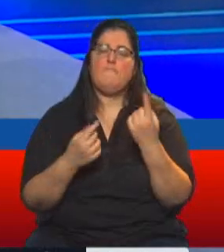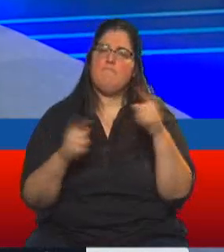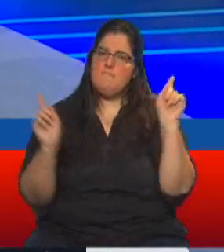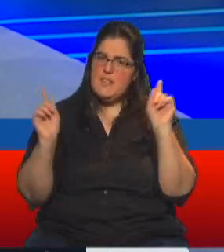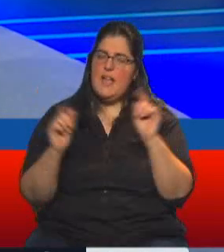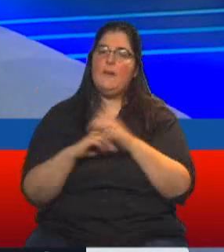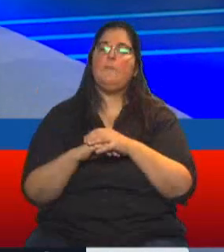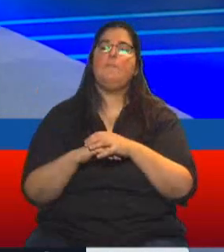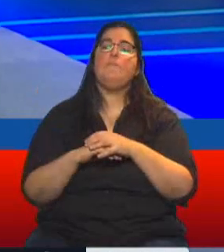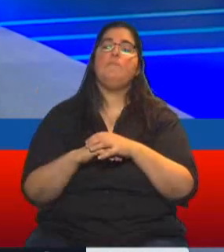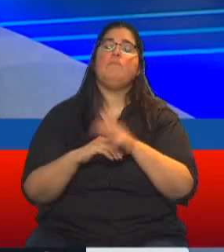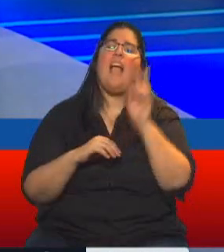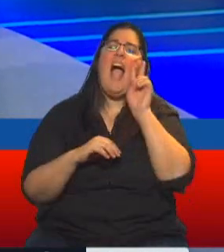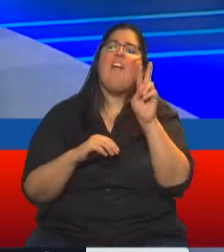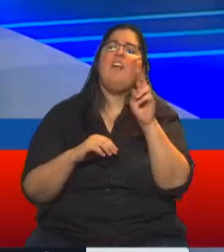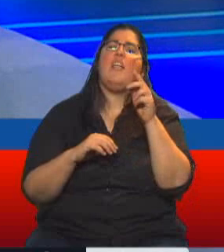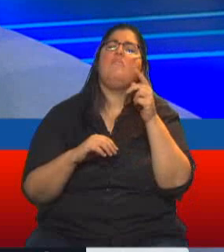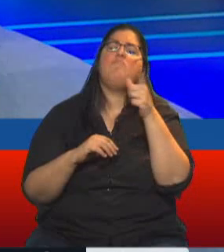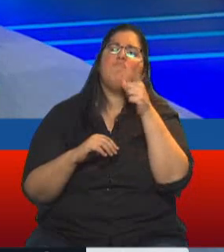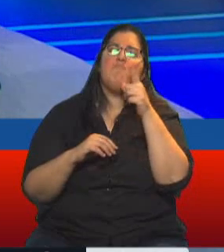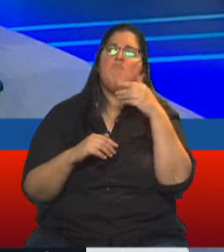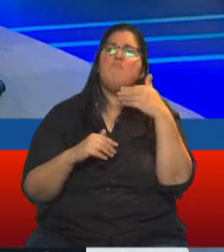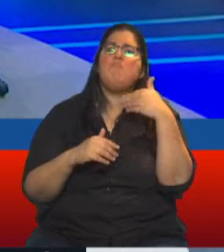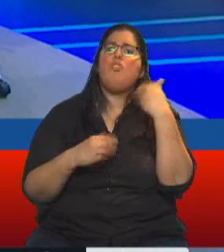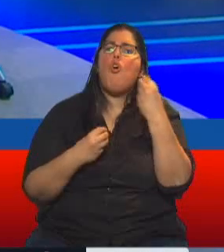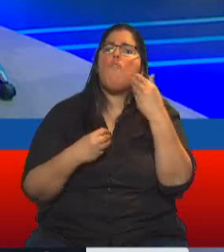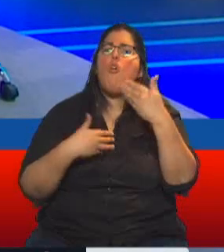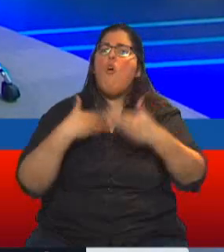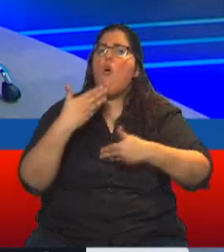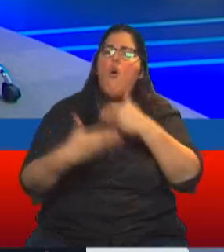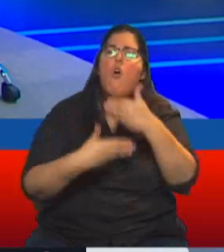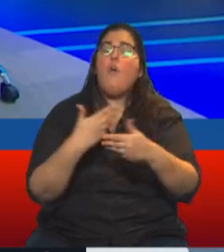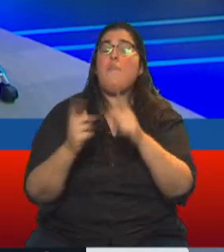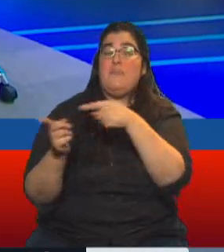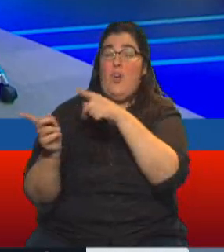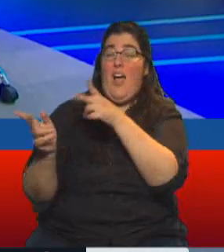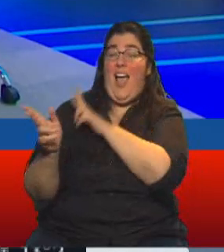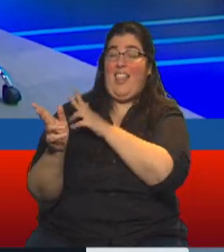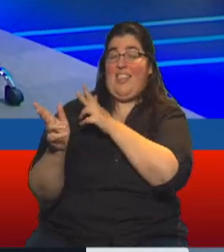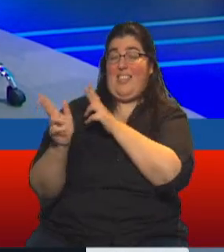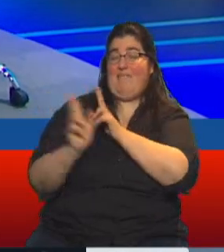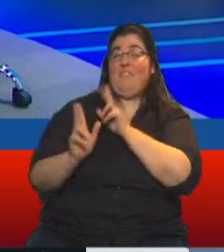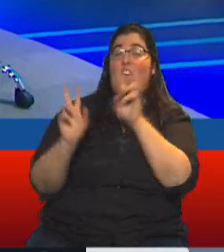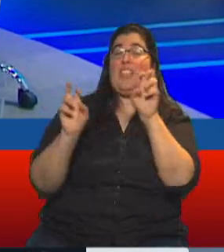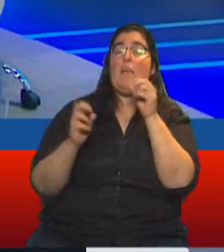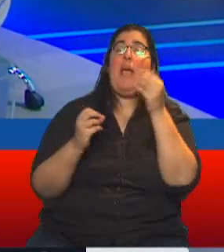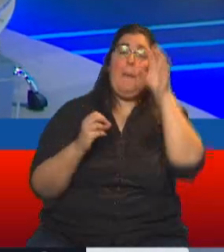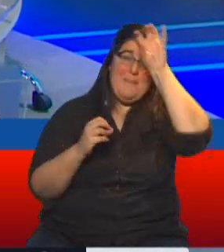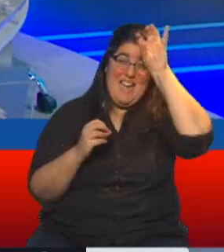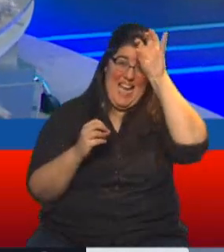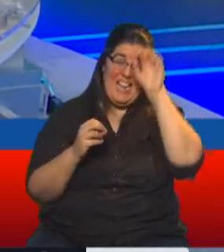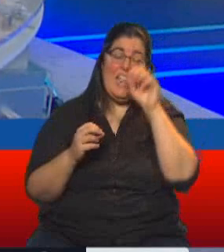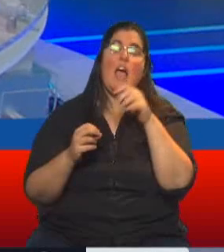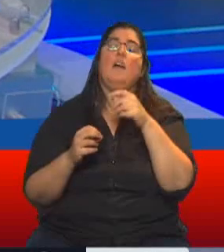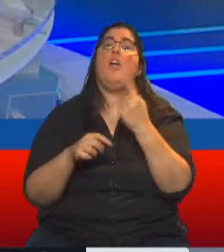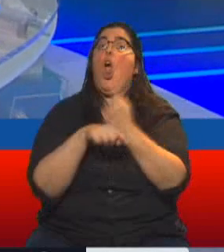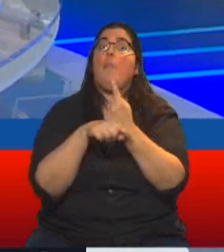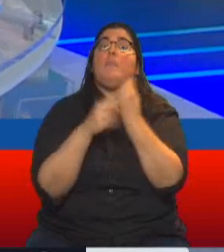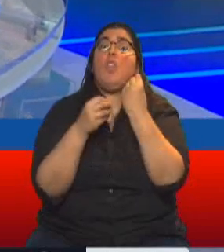dónde están apuntando. Para dónde rumbea, claro. Decías el tema de la minería. Una de las primeras cosas que se planteó, renegociación